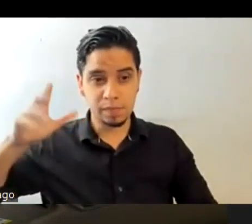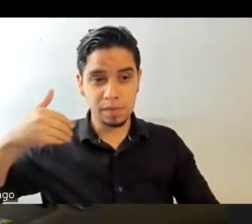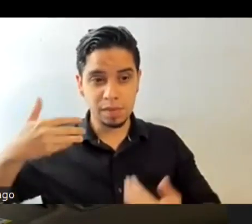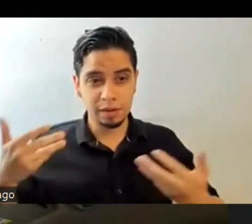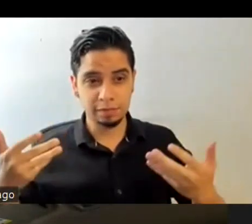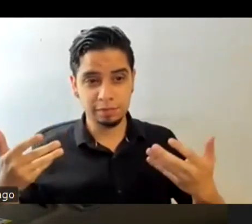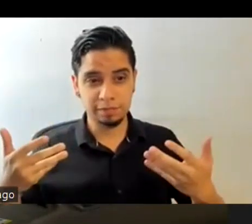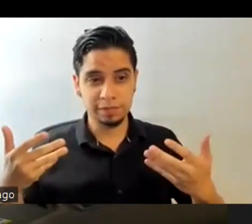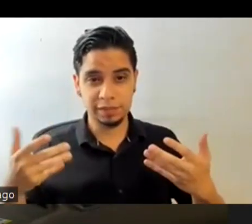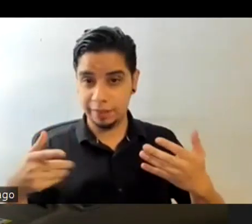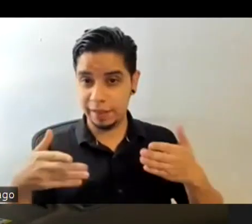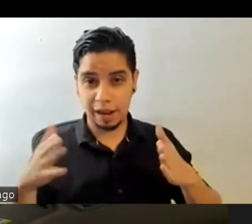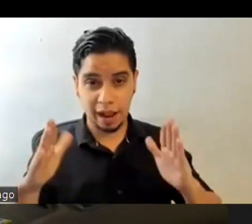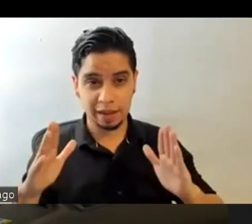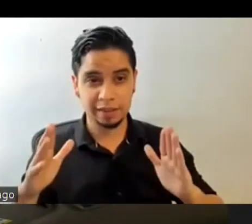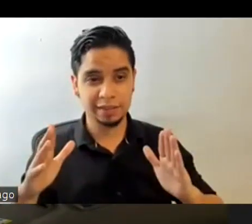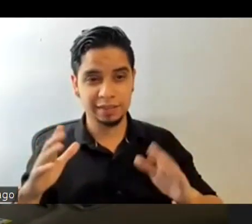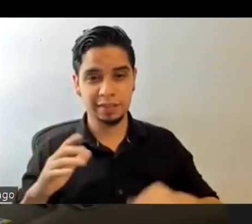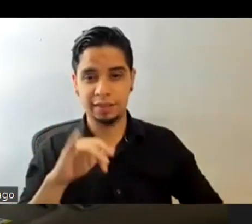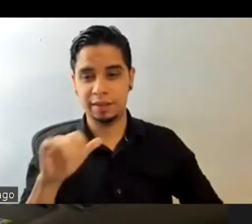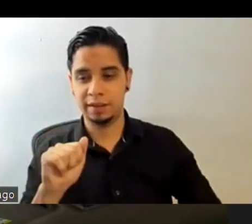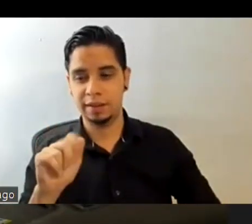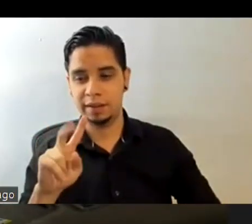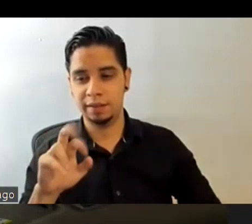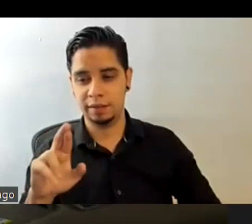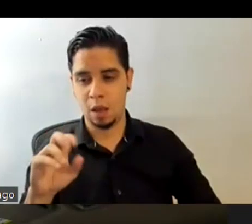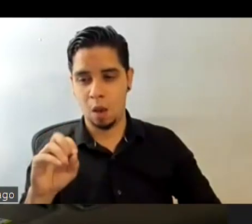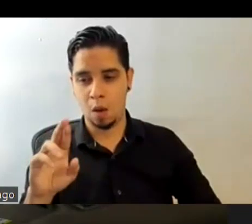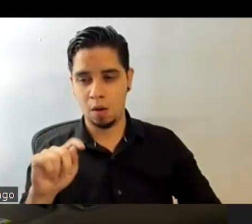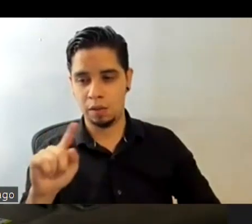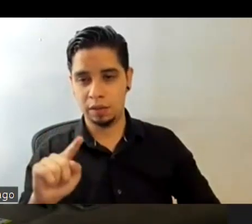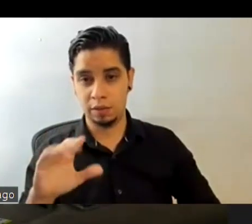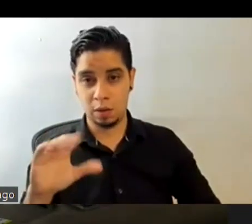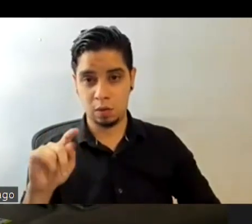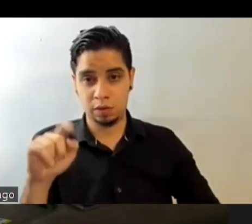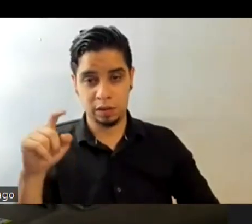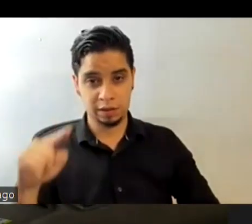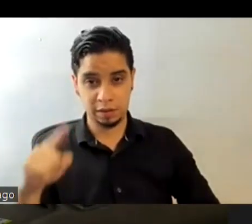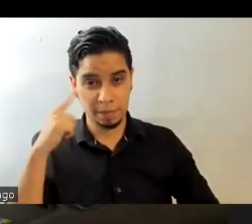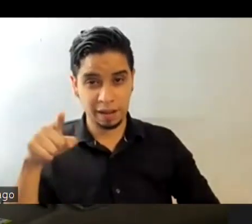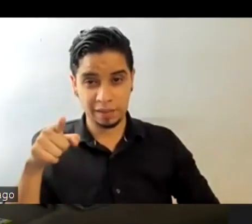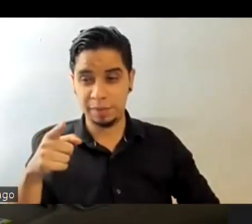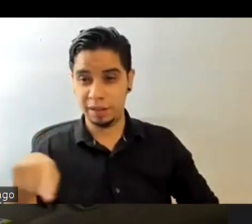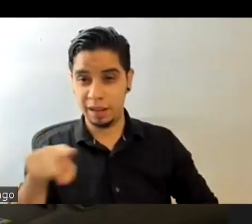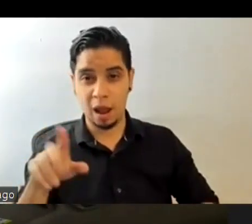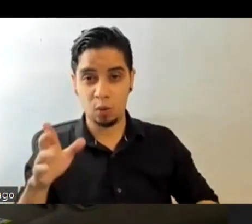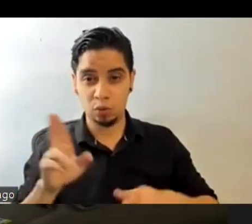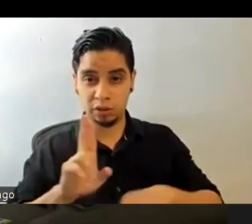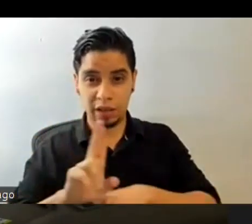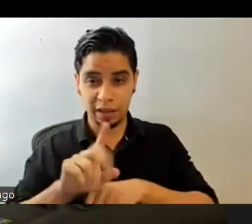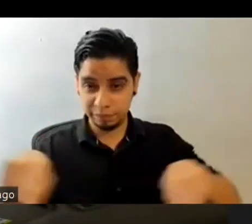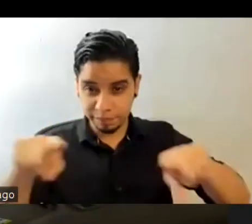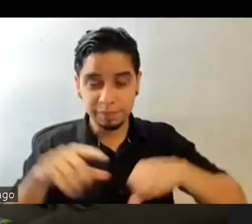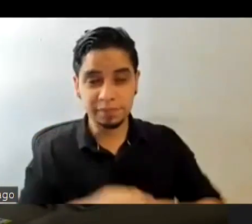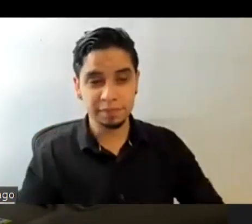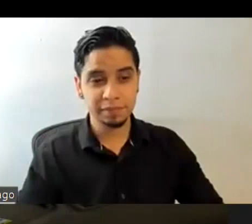corresponsal desde la calle, Javier Ortiz Cortés, para servirle a usted y a todo nuestro público que nos sigue semana tras